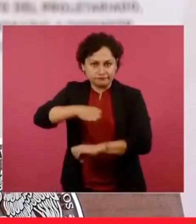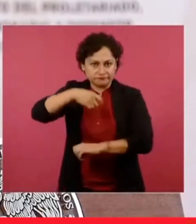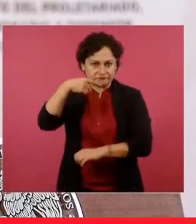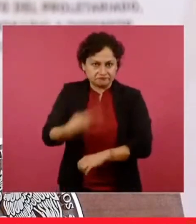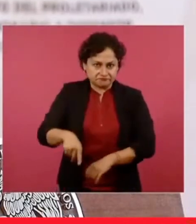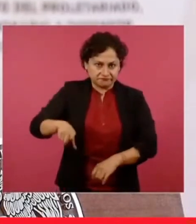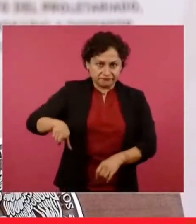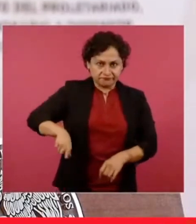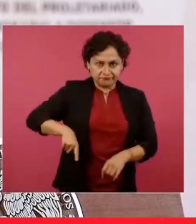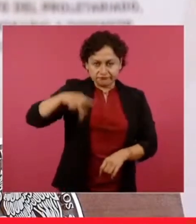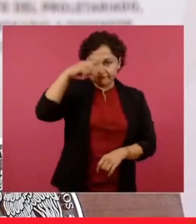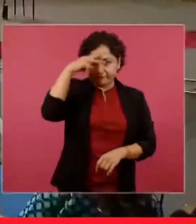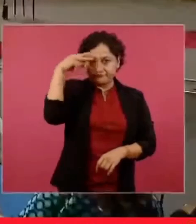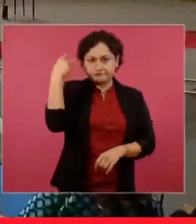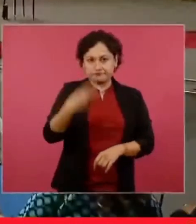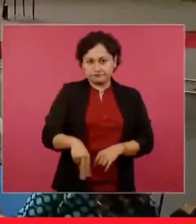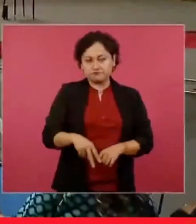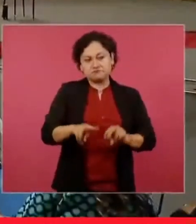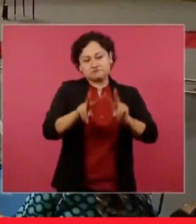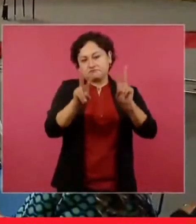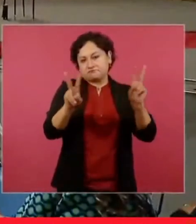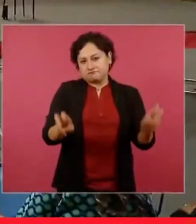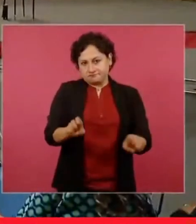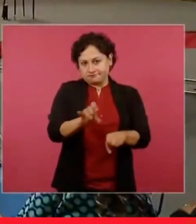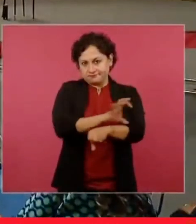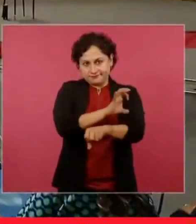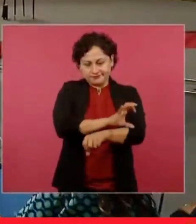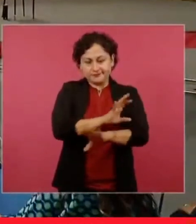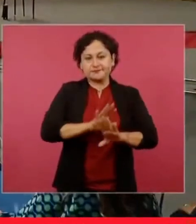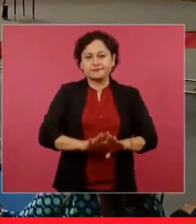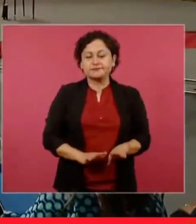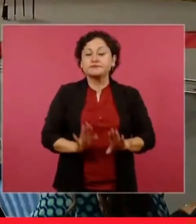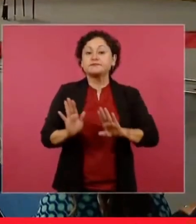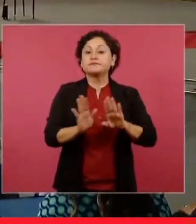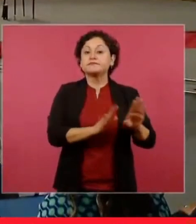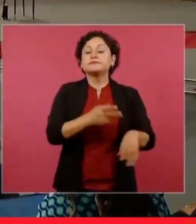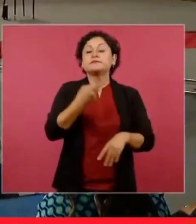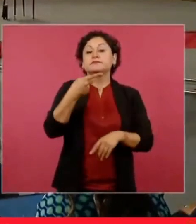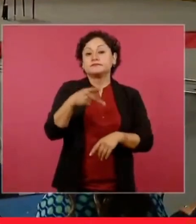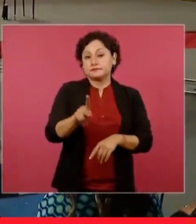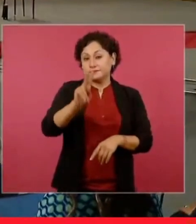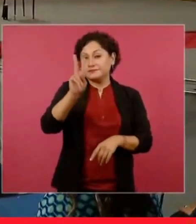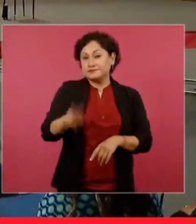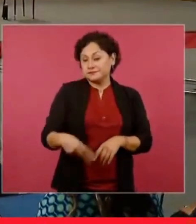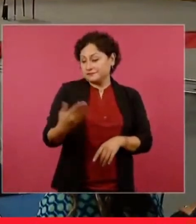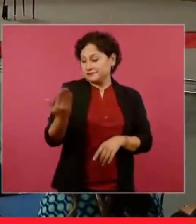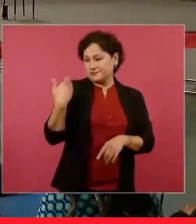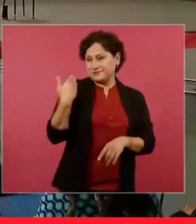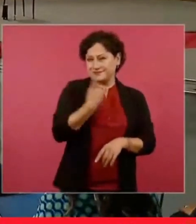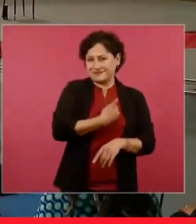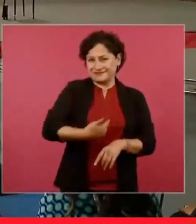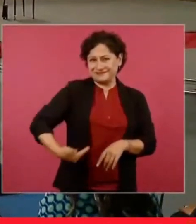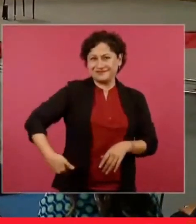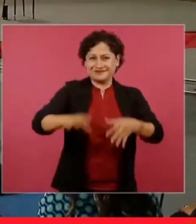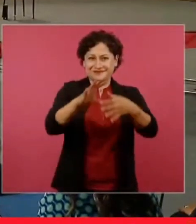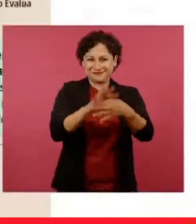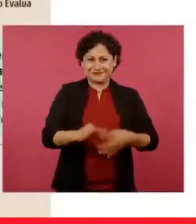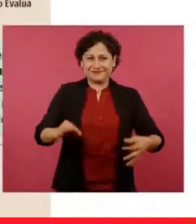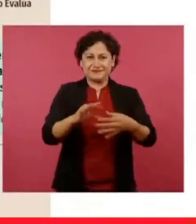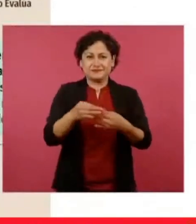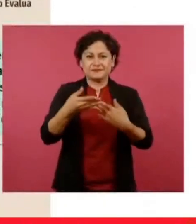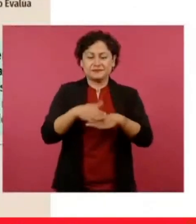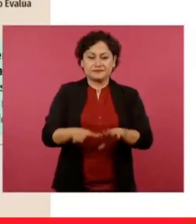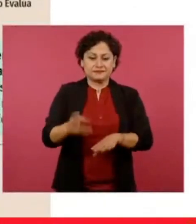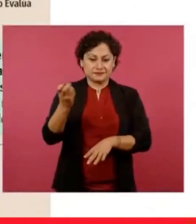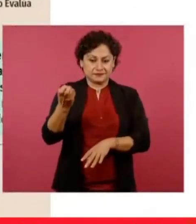Electricidad. Pero a propósito de lo que decía el presidente Andrés Manuel López Obrador hace un momento sobre esta